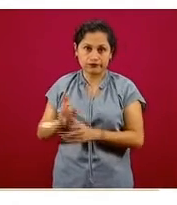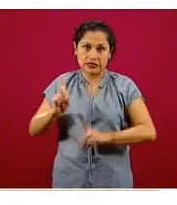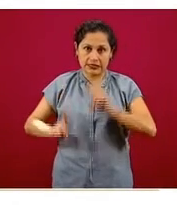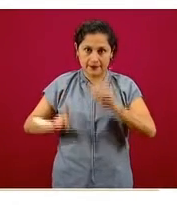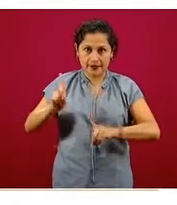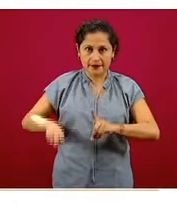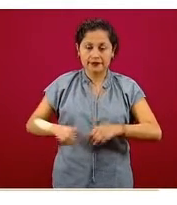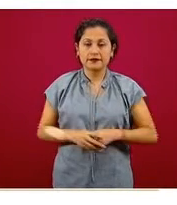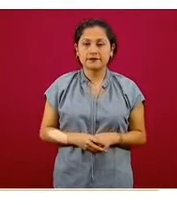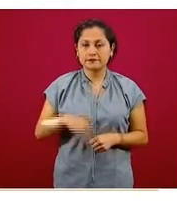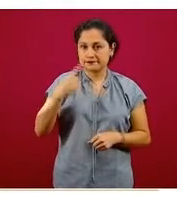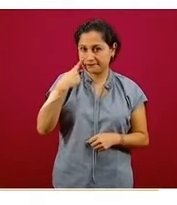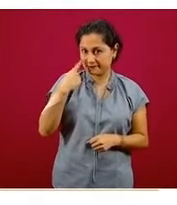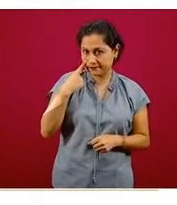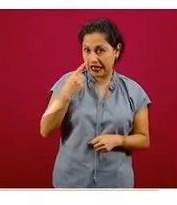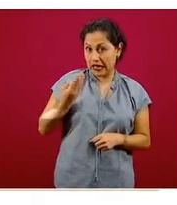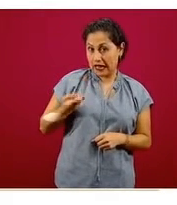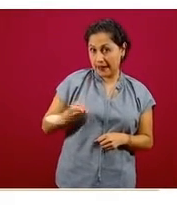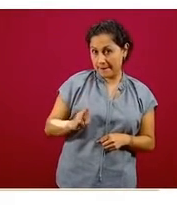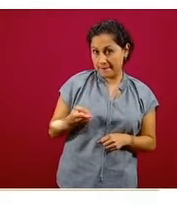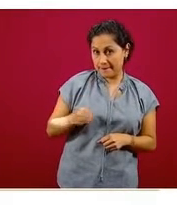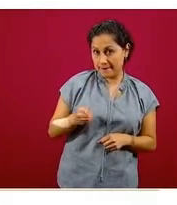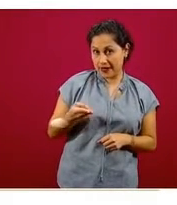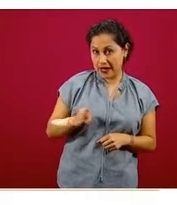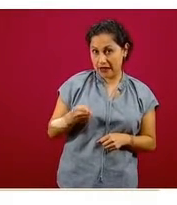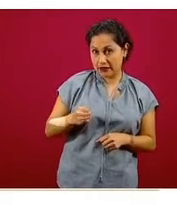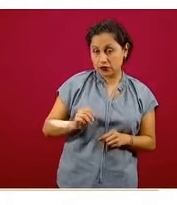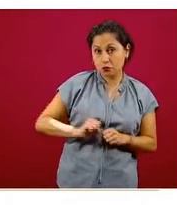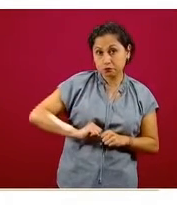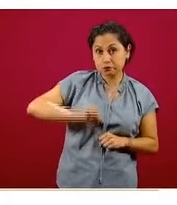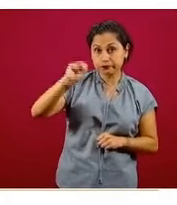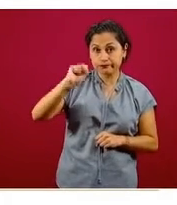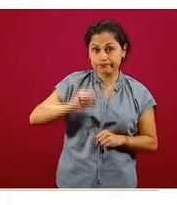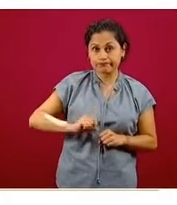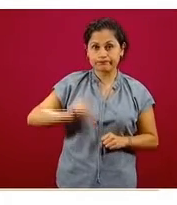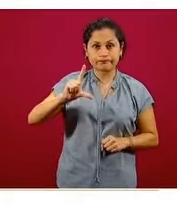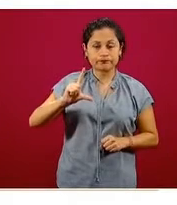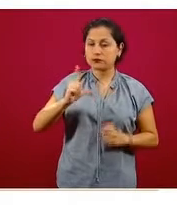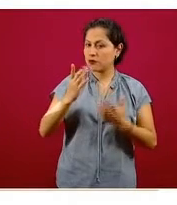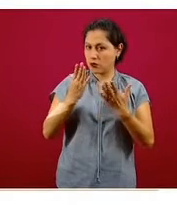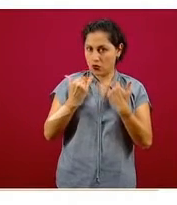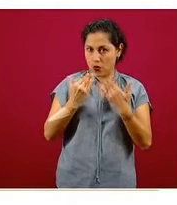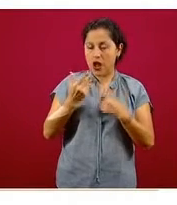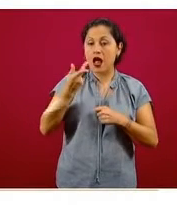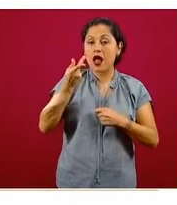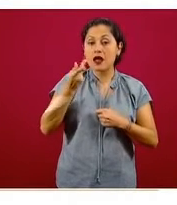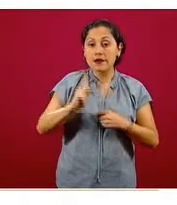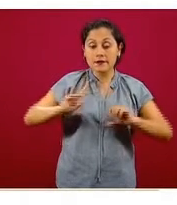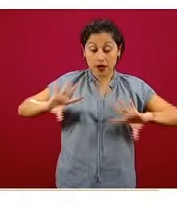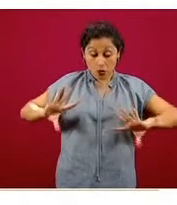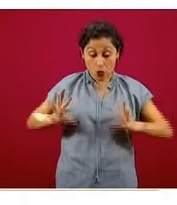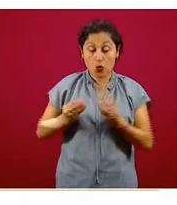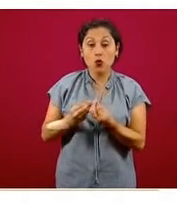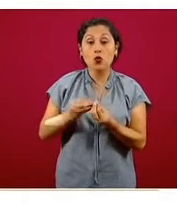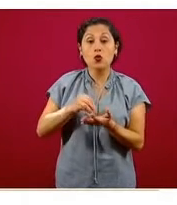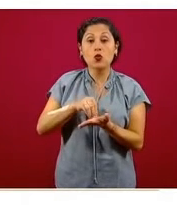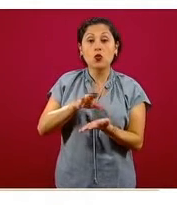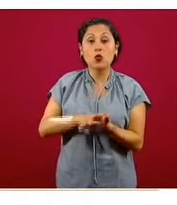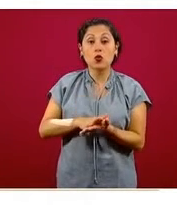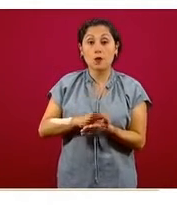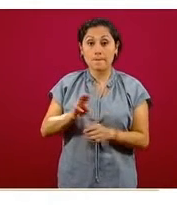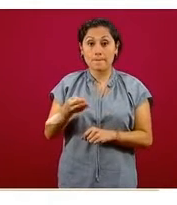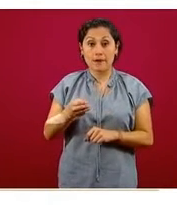comentábamos, el mes de mayo, aunque no son los picos tan altos, pero si sumamos el total de defunciones que hay en el mes de